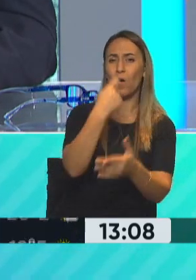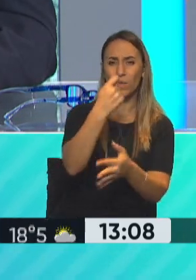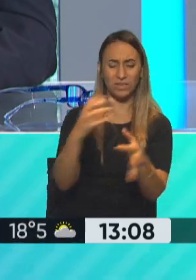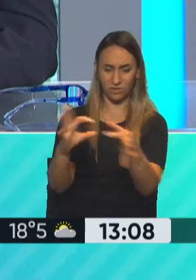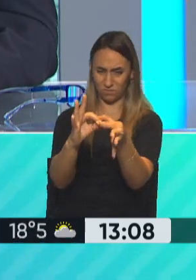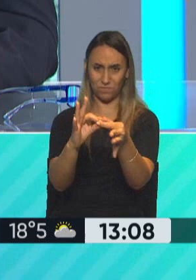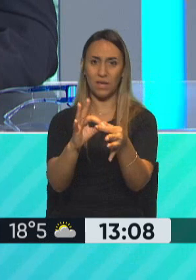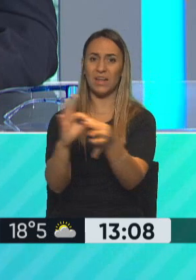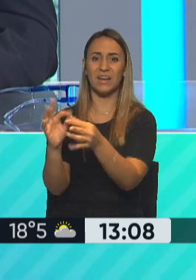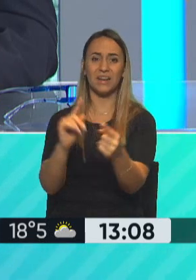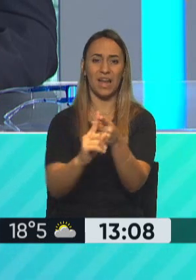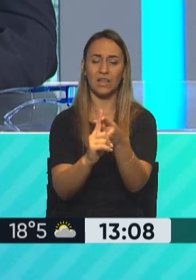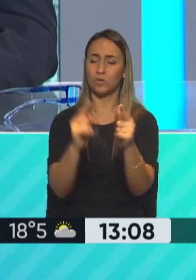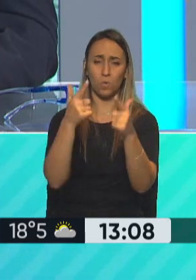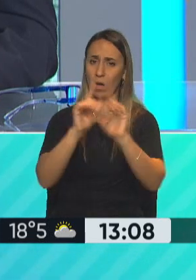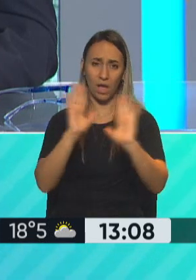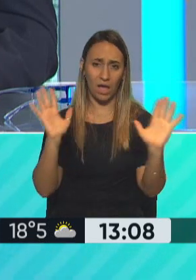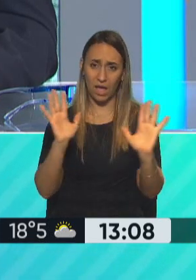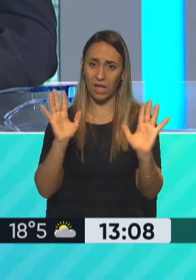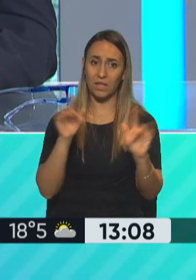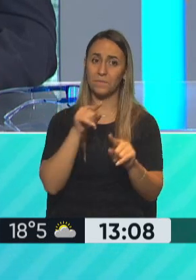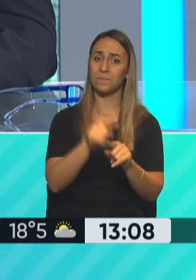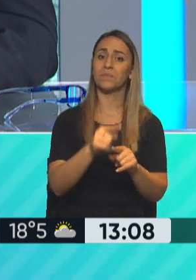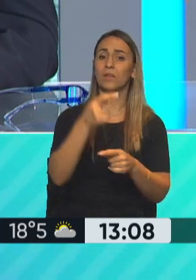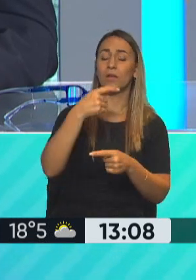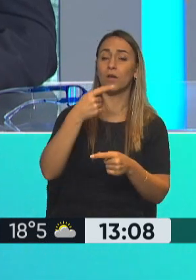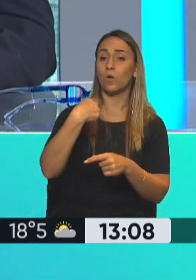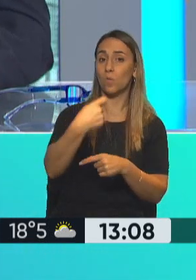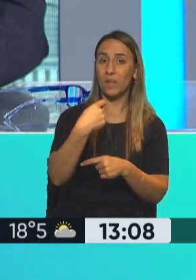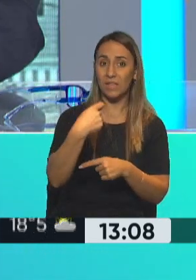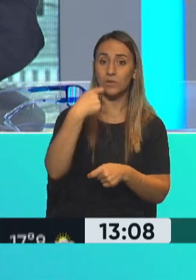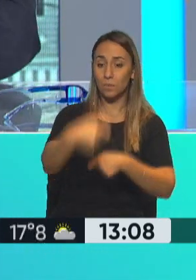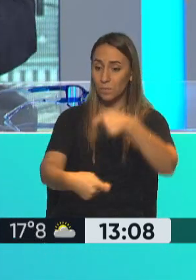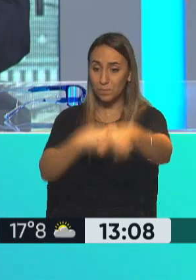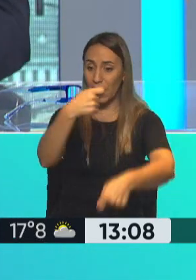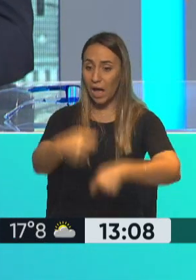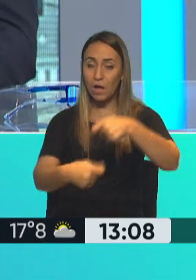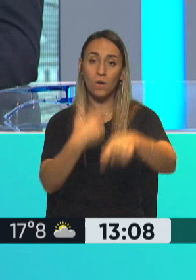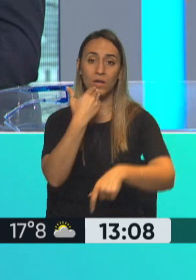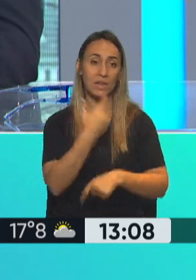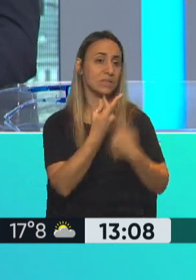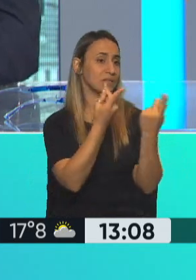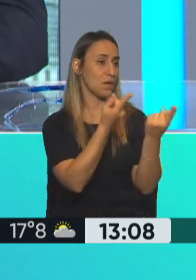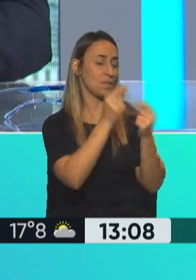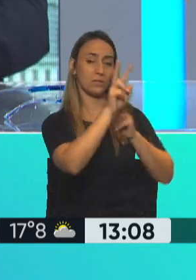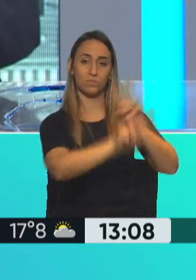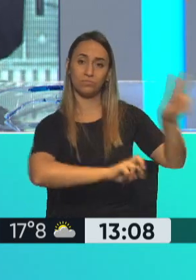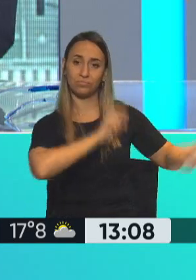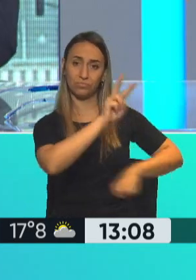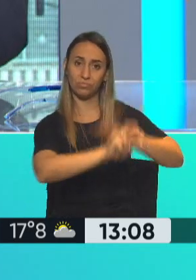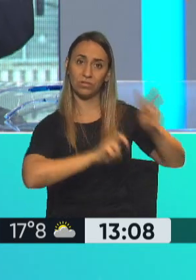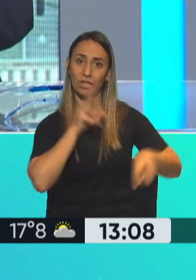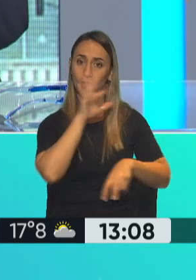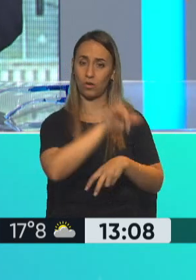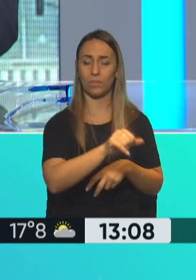decir, esto es un flujo que surge de la recaudación periódica que tiene el Fondo de Garantía de Sustentabilidad de la parte